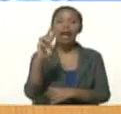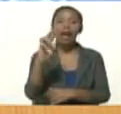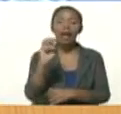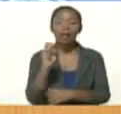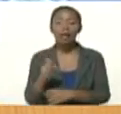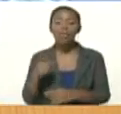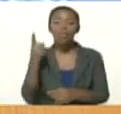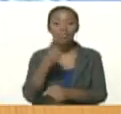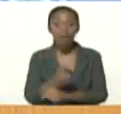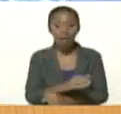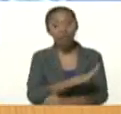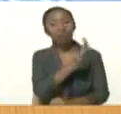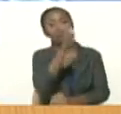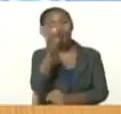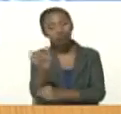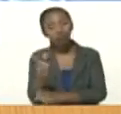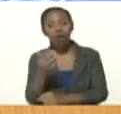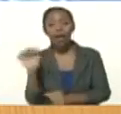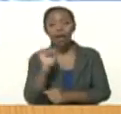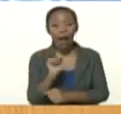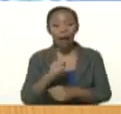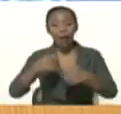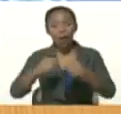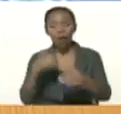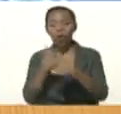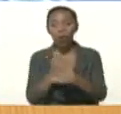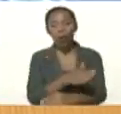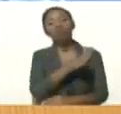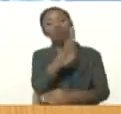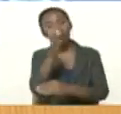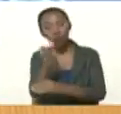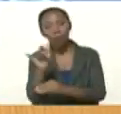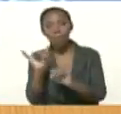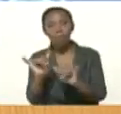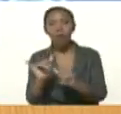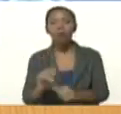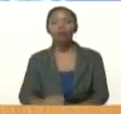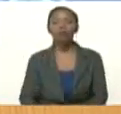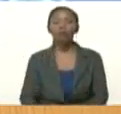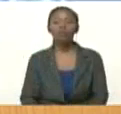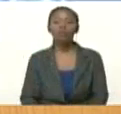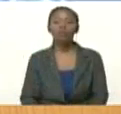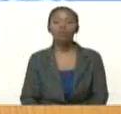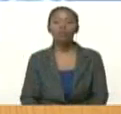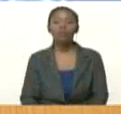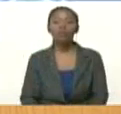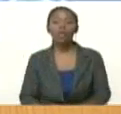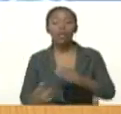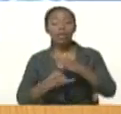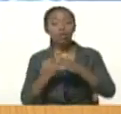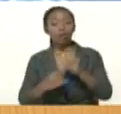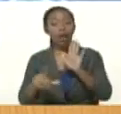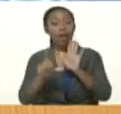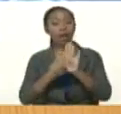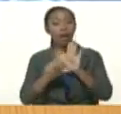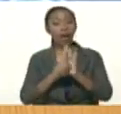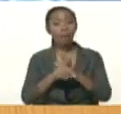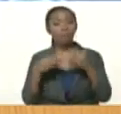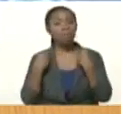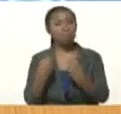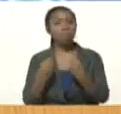que ir al SAREM. ¿No? Y ya estamos en condiciones institucionales, legales, para